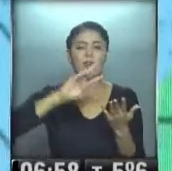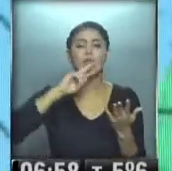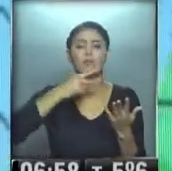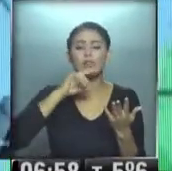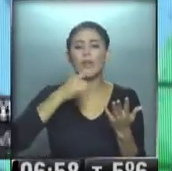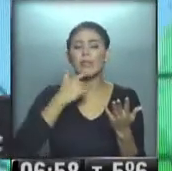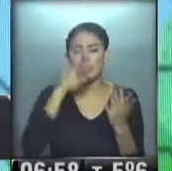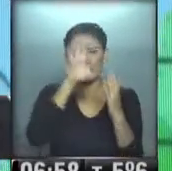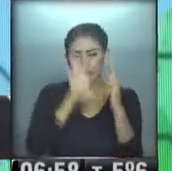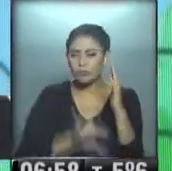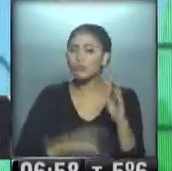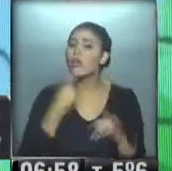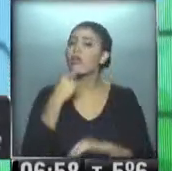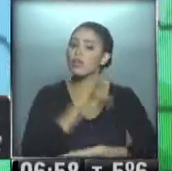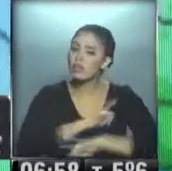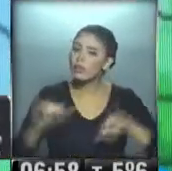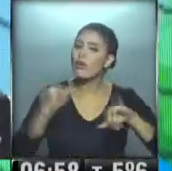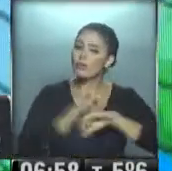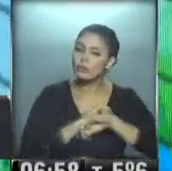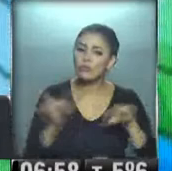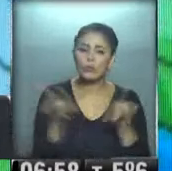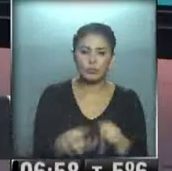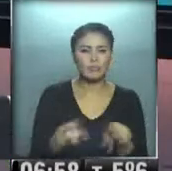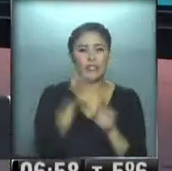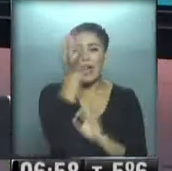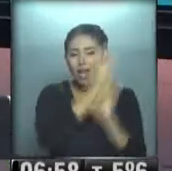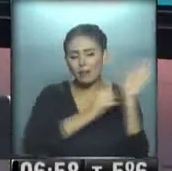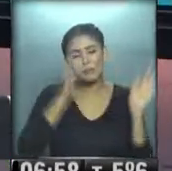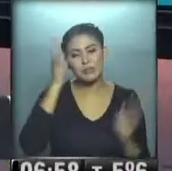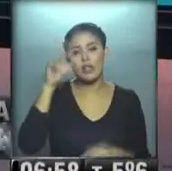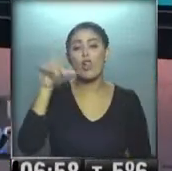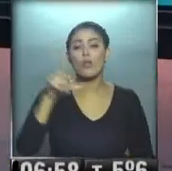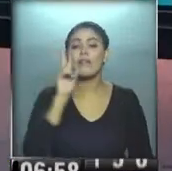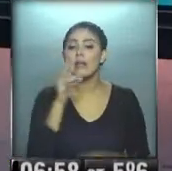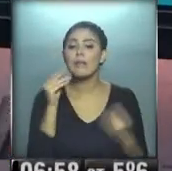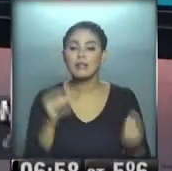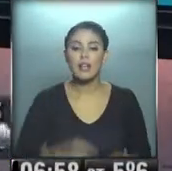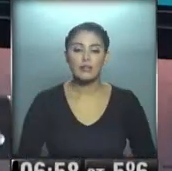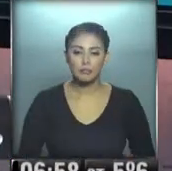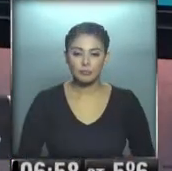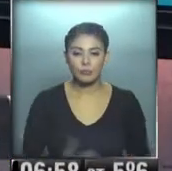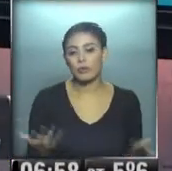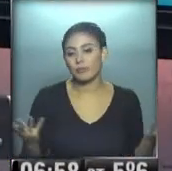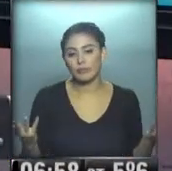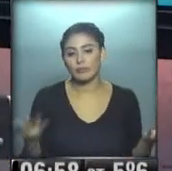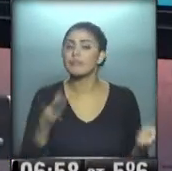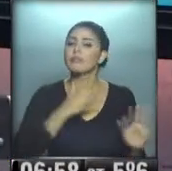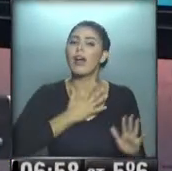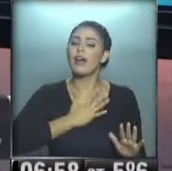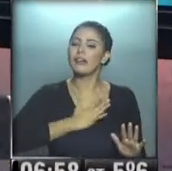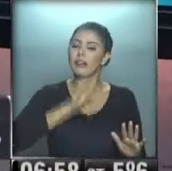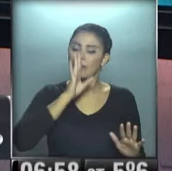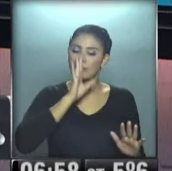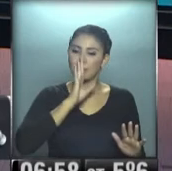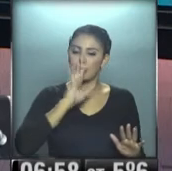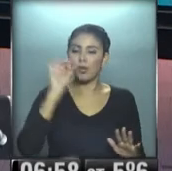voy a cansar de repetirlo, cantidad de nevadas. Lunes, a ver qué pasa. Bueno, tranquilidad, te